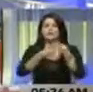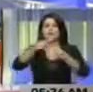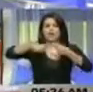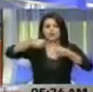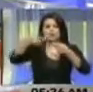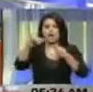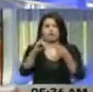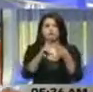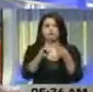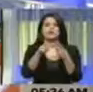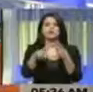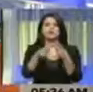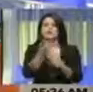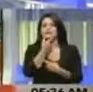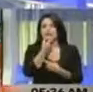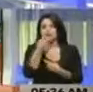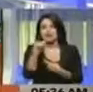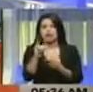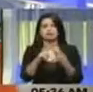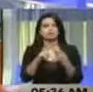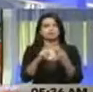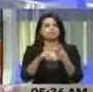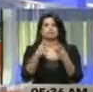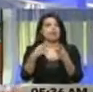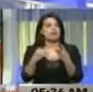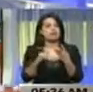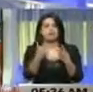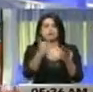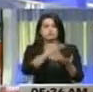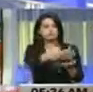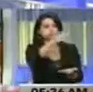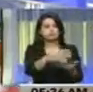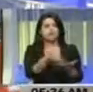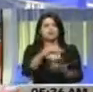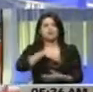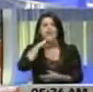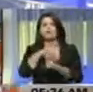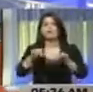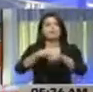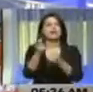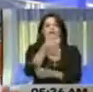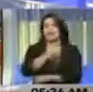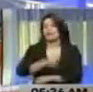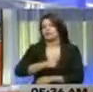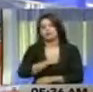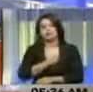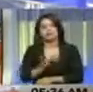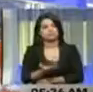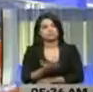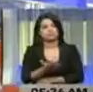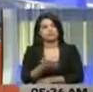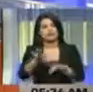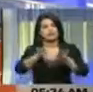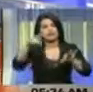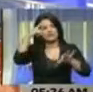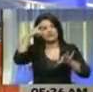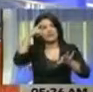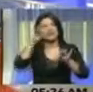hacen pasta seca, hacen cualquier tipo de dulce y el pan que está regulado, la canilla, no la sacan, sino en